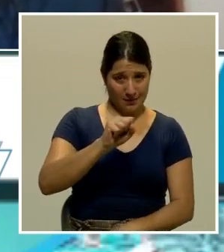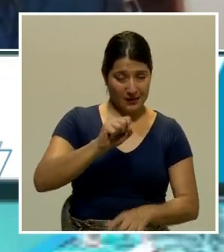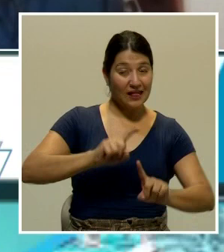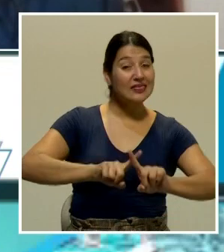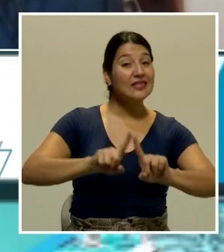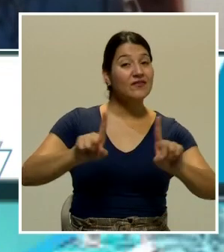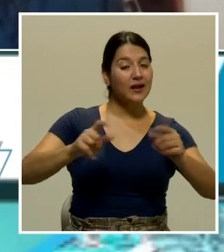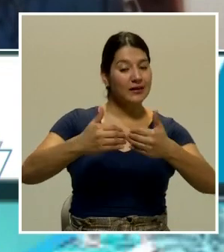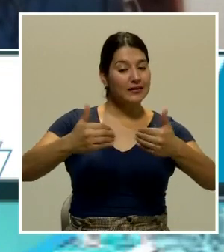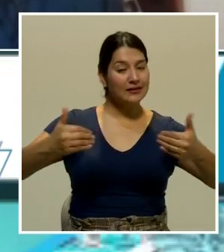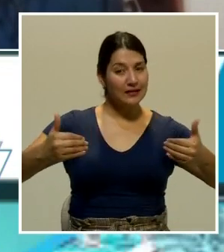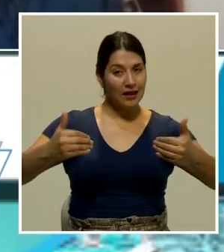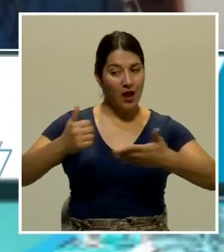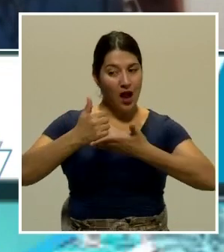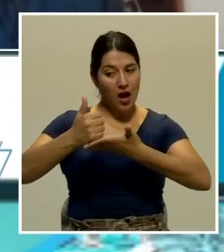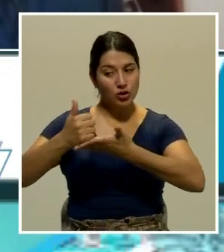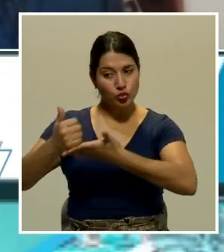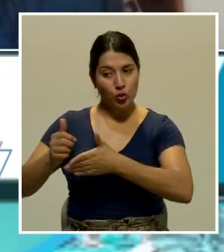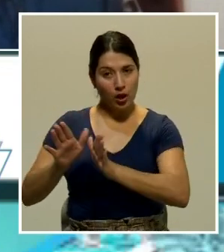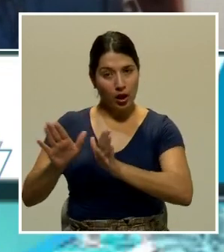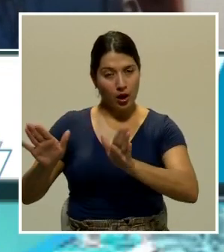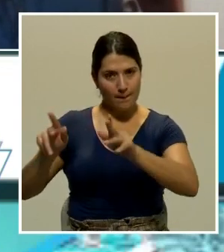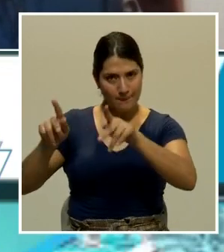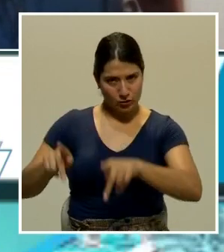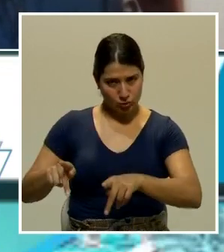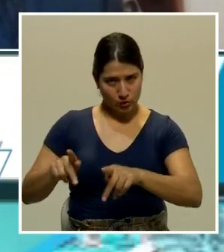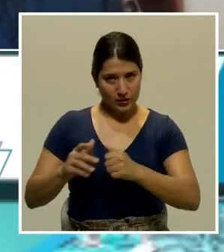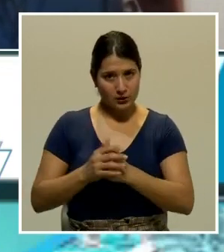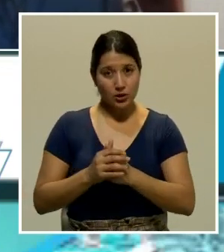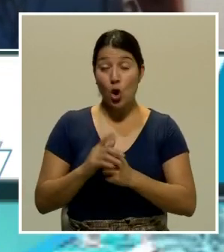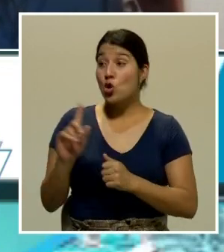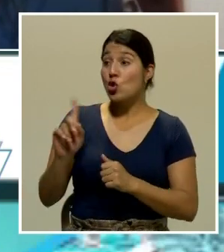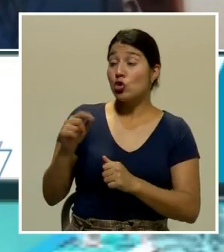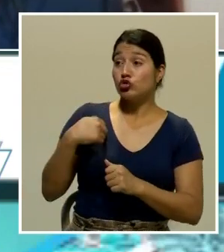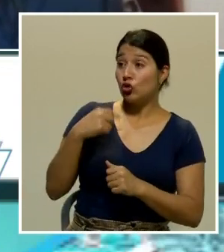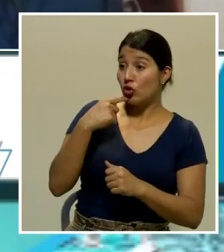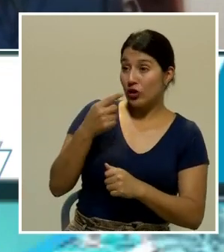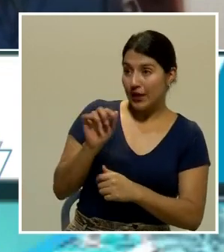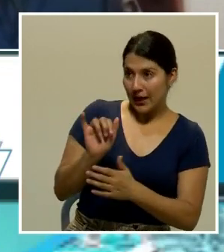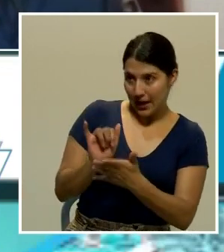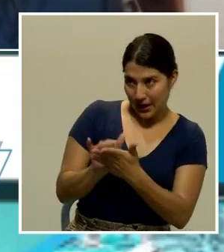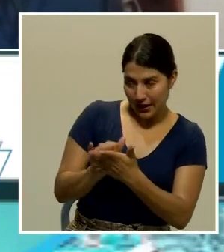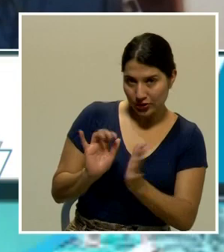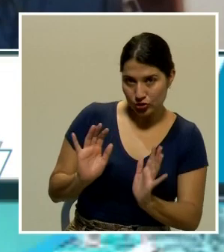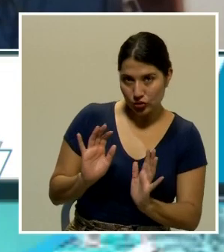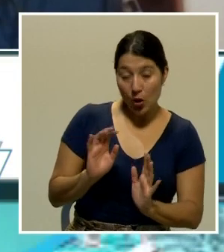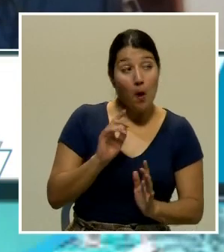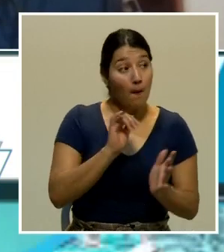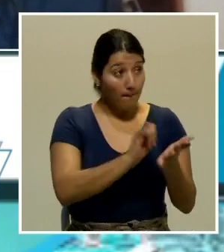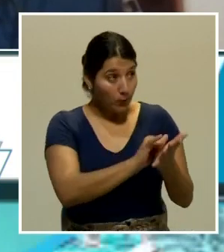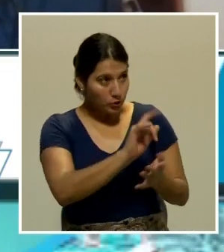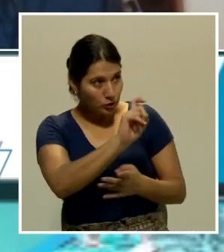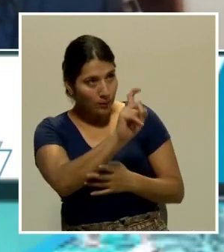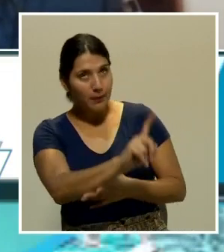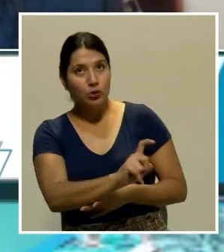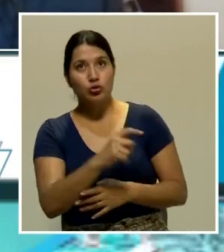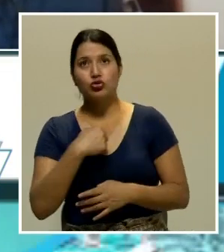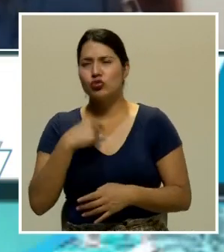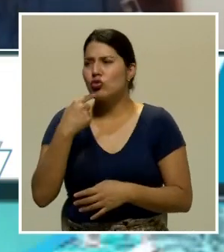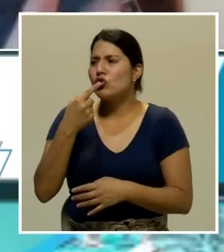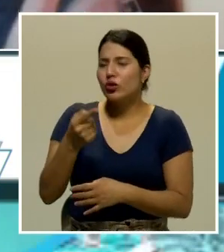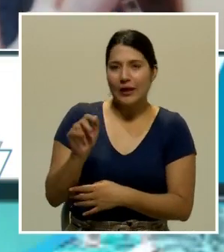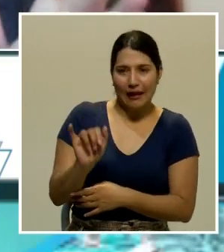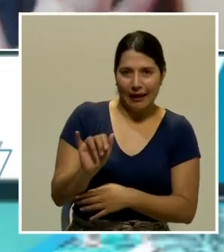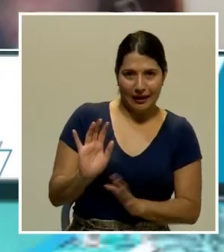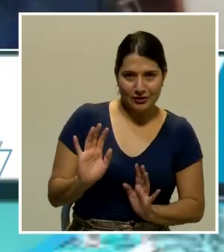ya se ha hecho hasta ahora. Van a trabajar no, don Ernesto, yo no he dicho nada de eso. Ah, bueno, por eso le pregunto. Es que tenía yo no he dicho nada de eso. Es decir,